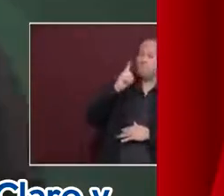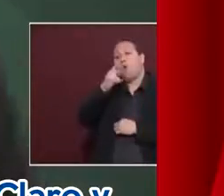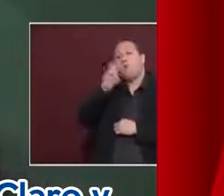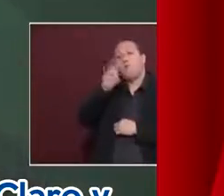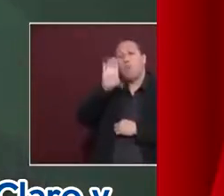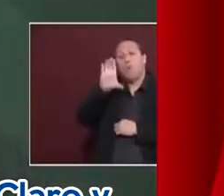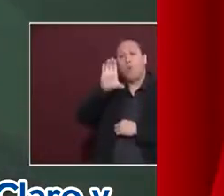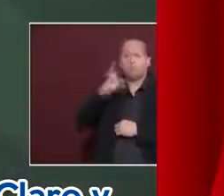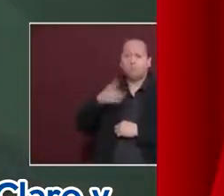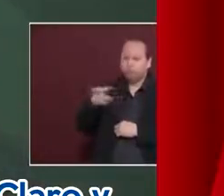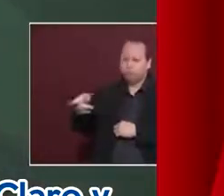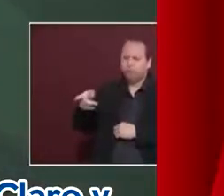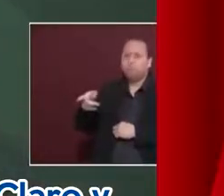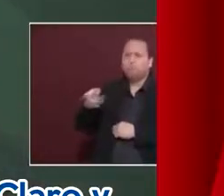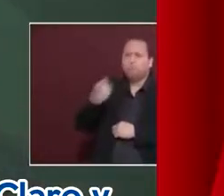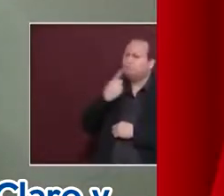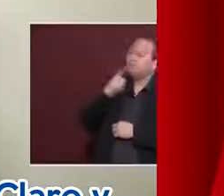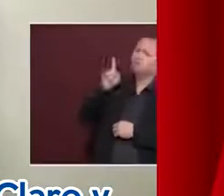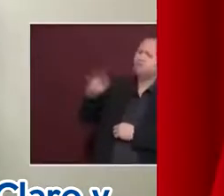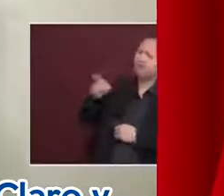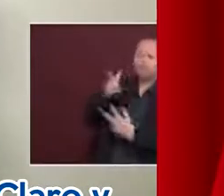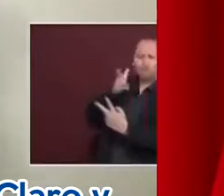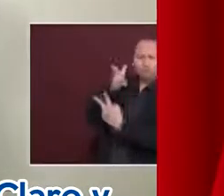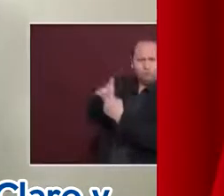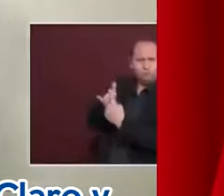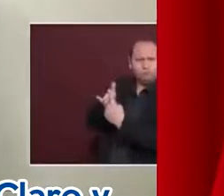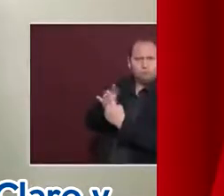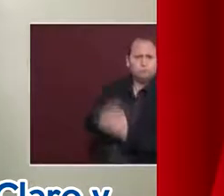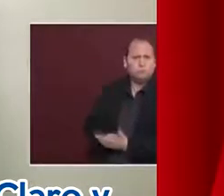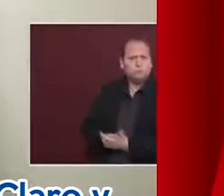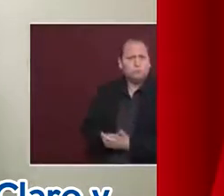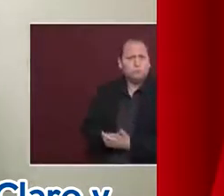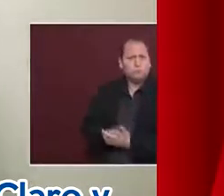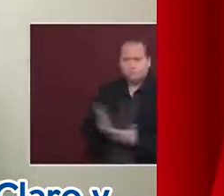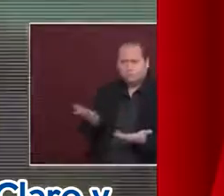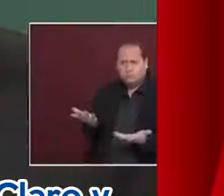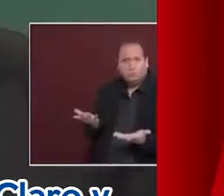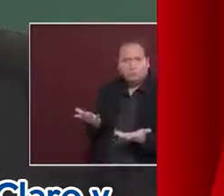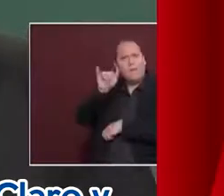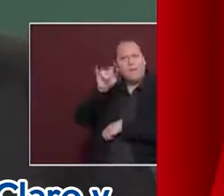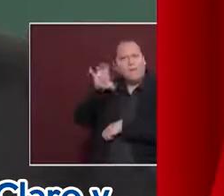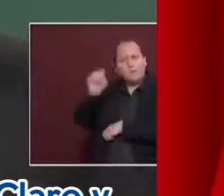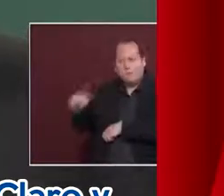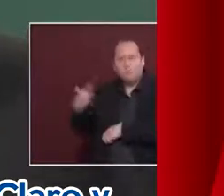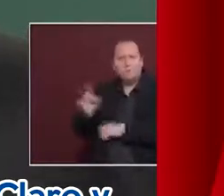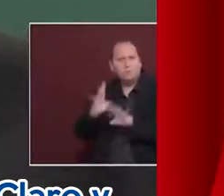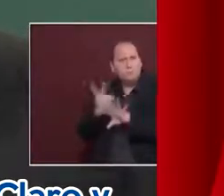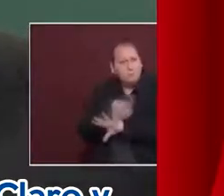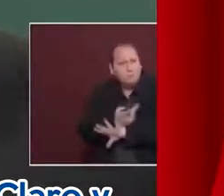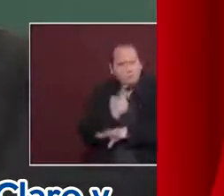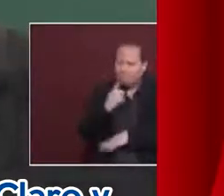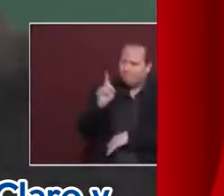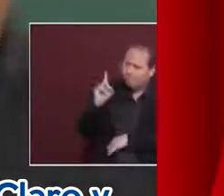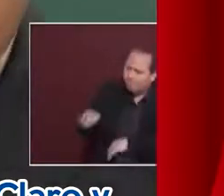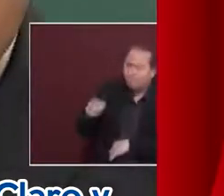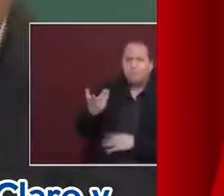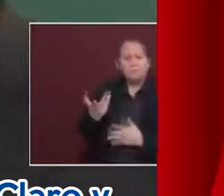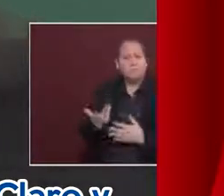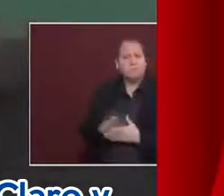Cuauhtémoc allá en el municipio de Tenosique, en el estado de Tabasco,